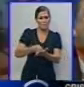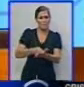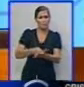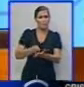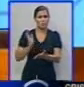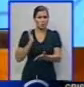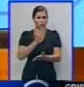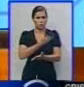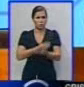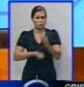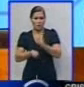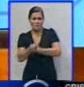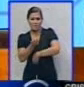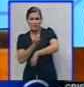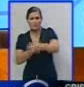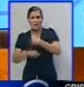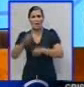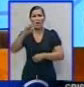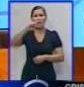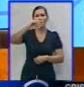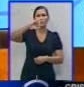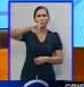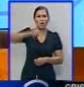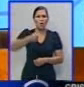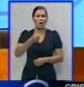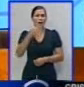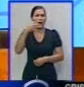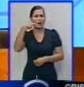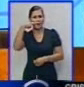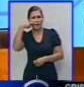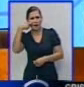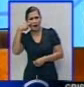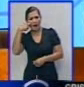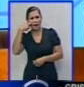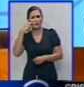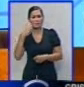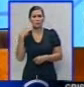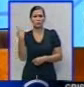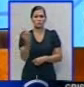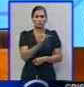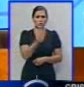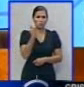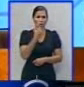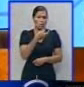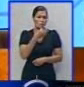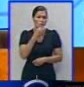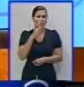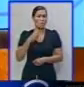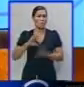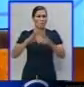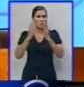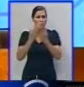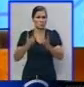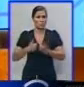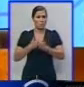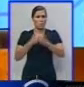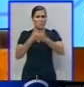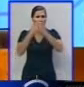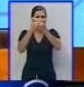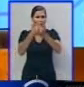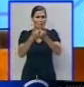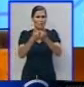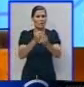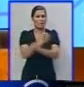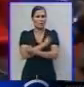nosotros exportamos, el cobre, la soja, la carne, tanto los mercados van a ser más amplios como los precios van a ser mejores y por tanto